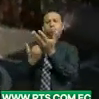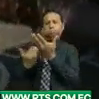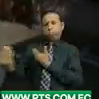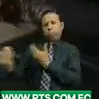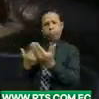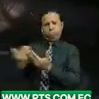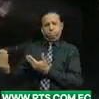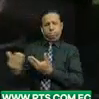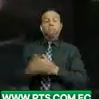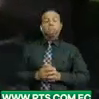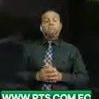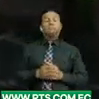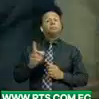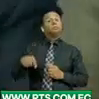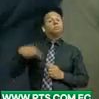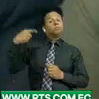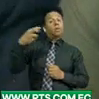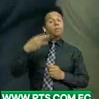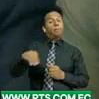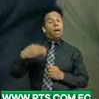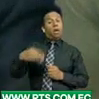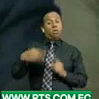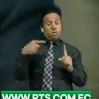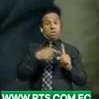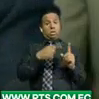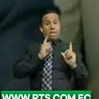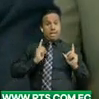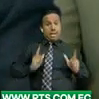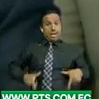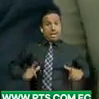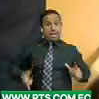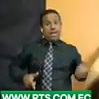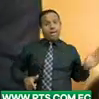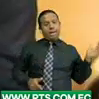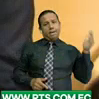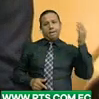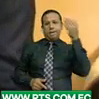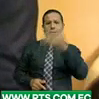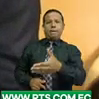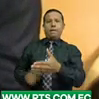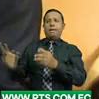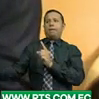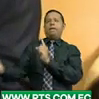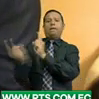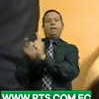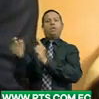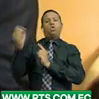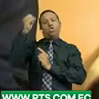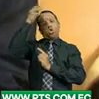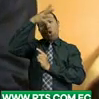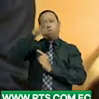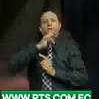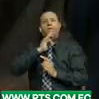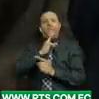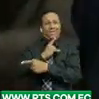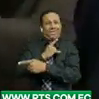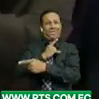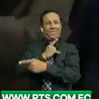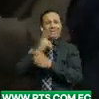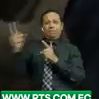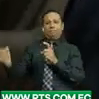Este miércoles, el presidente de la República, Lenín Moreno, se reunirá con su par estadounidense, Donald Trump. El mandatario